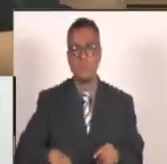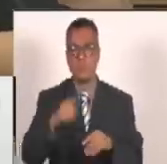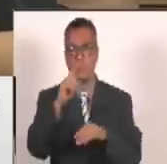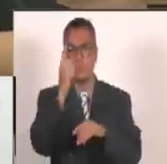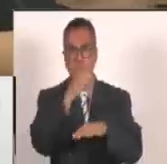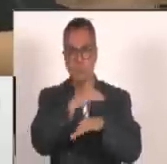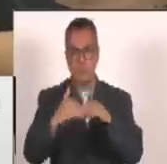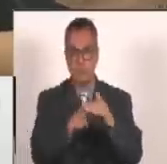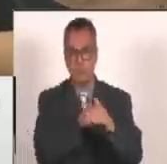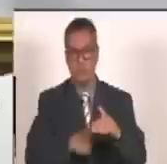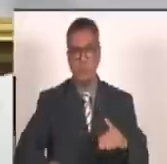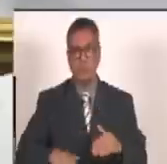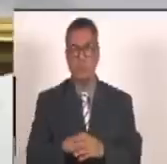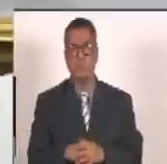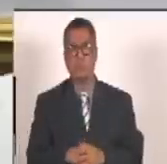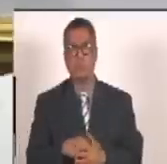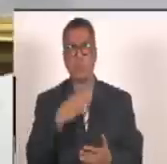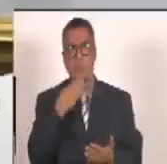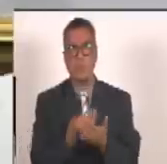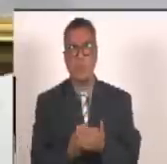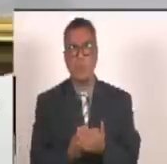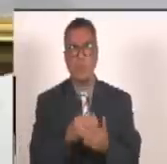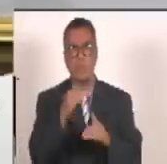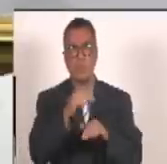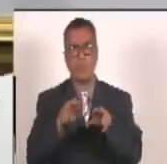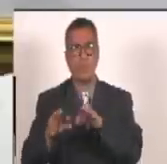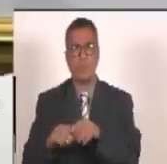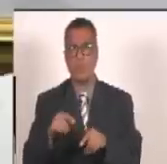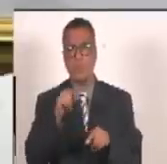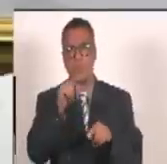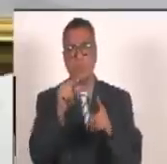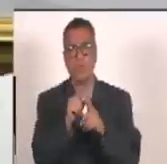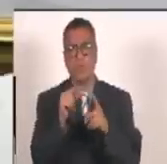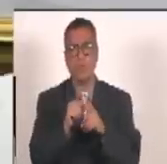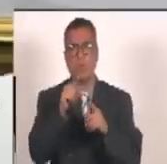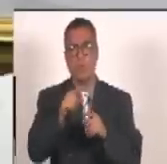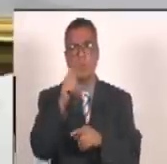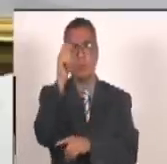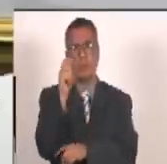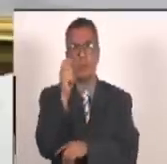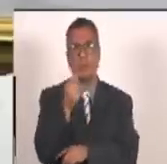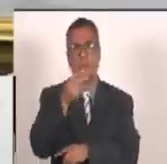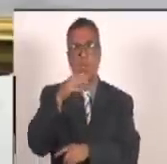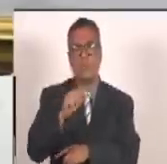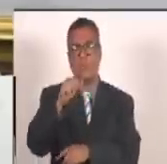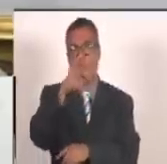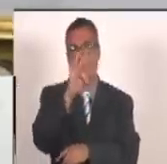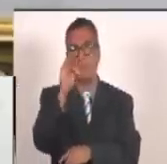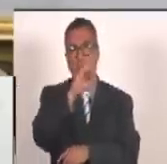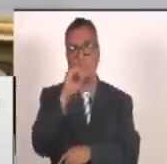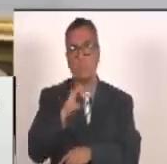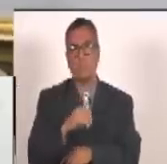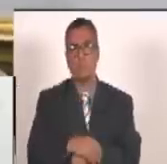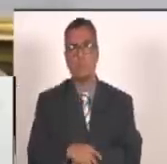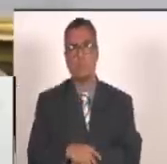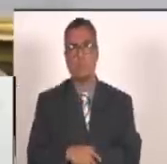primer vicepresidente. Gracias, secretaria. Voy a dejar en el derecho de palabra al diputado Alfonso Campos.